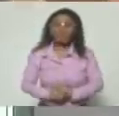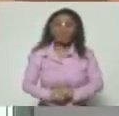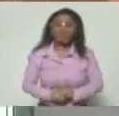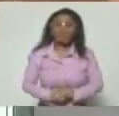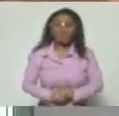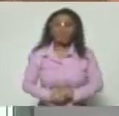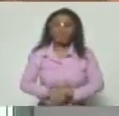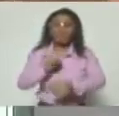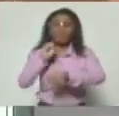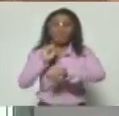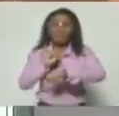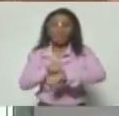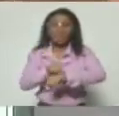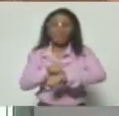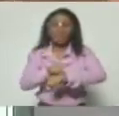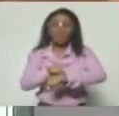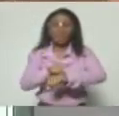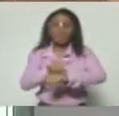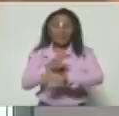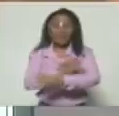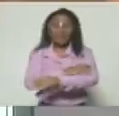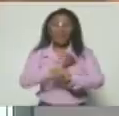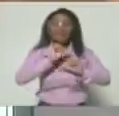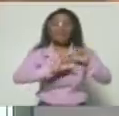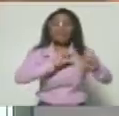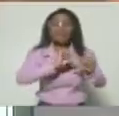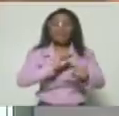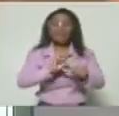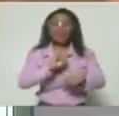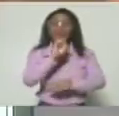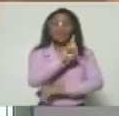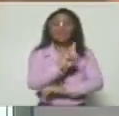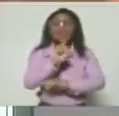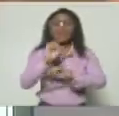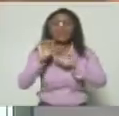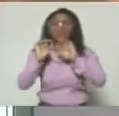Que temprano en el siglo XIX